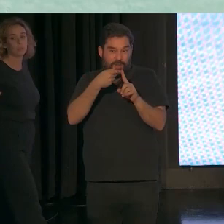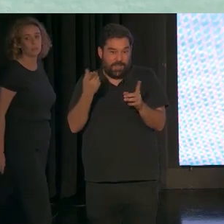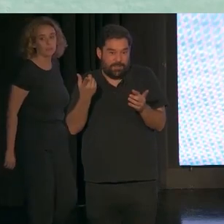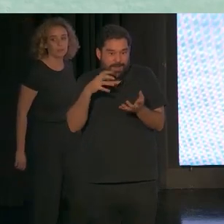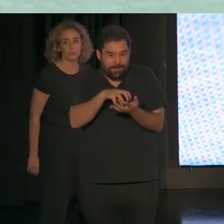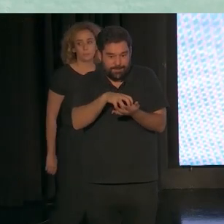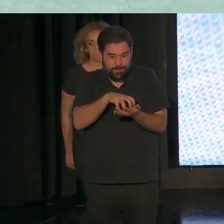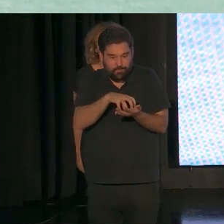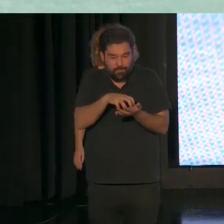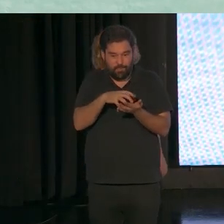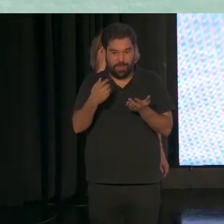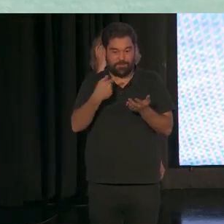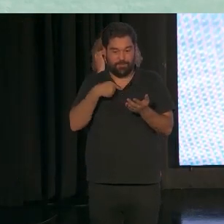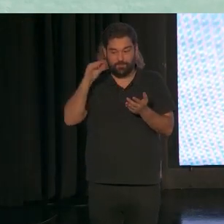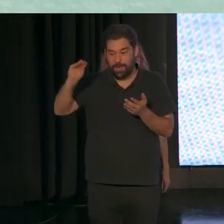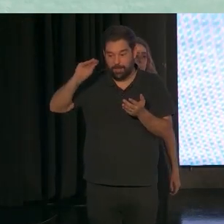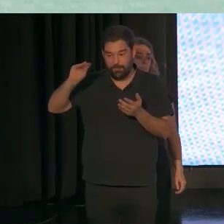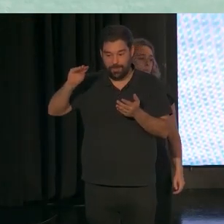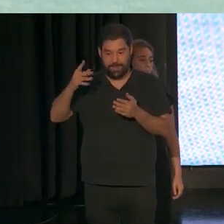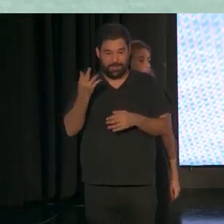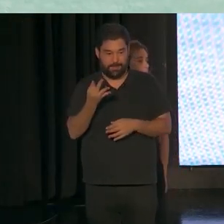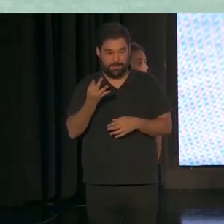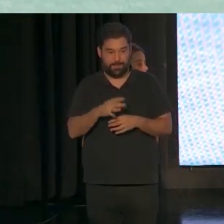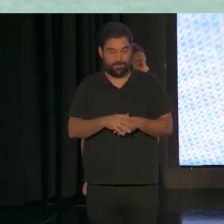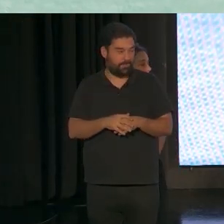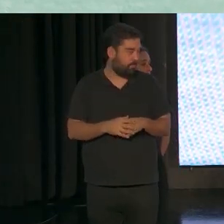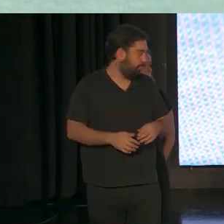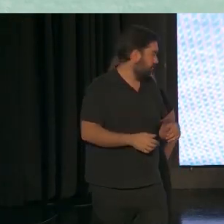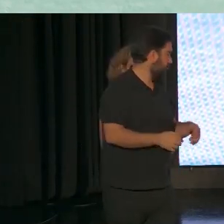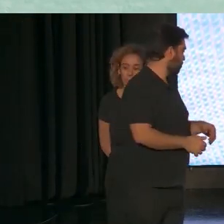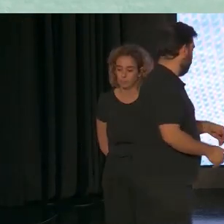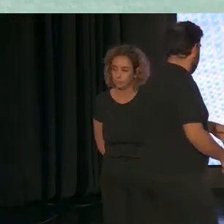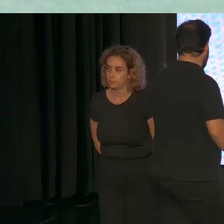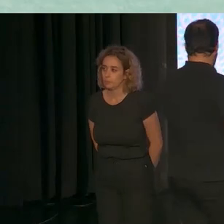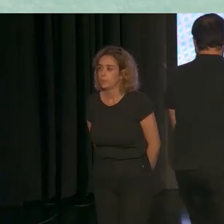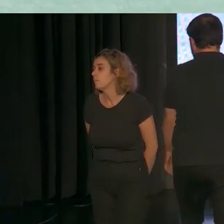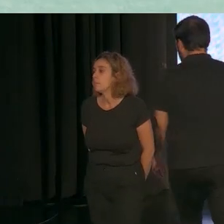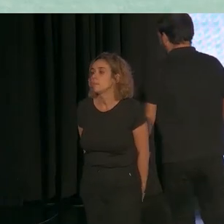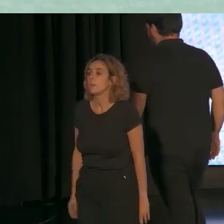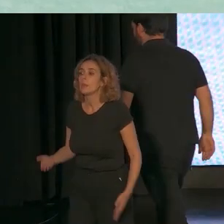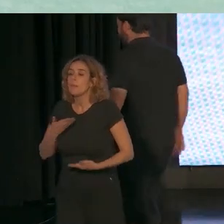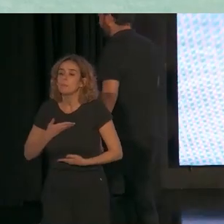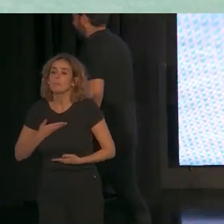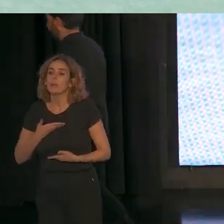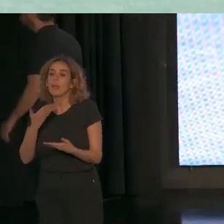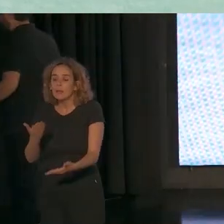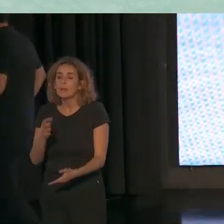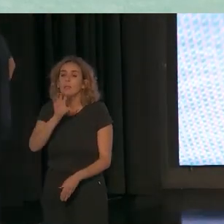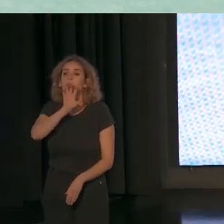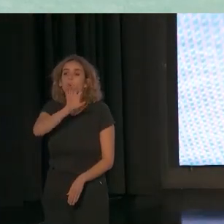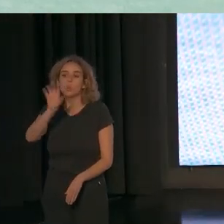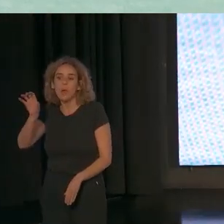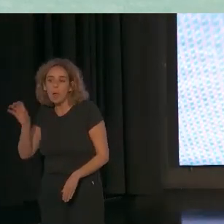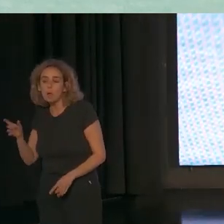dudas me brinde esa ayuda y en esa ayuda Es verdad que según comunidades pues por ejemplo en